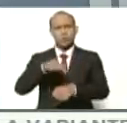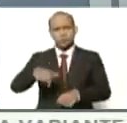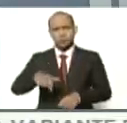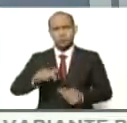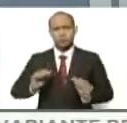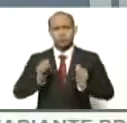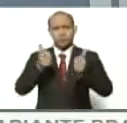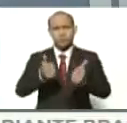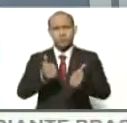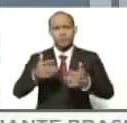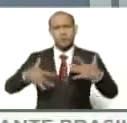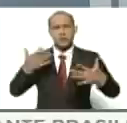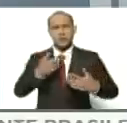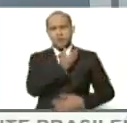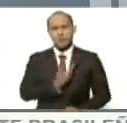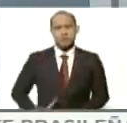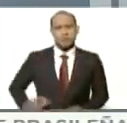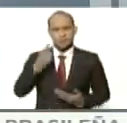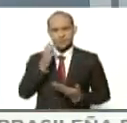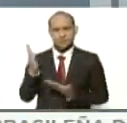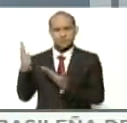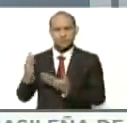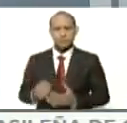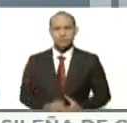estos momentos en la actividad presidencial veamos